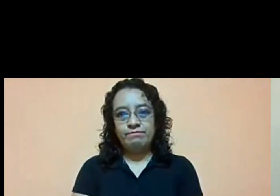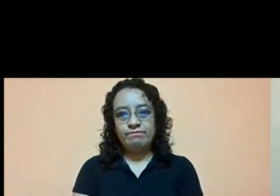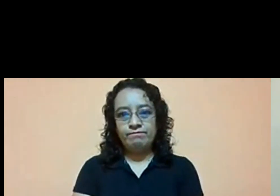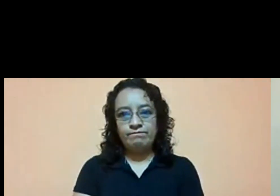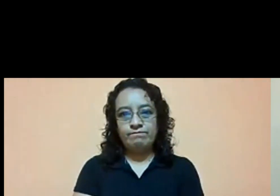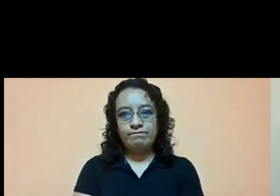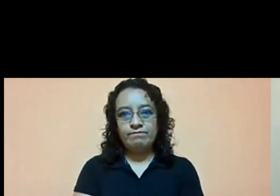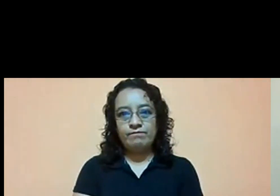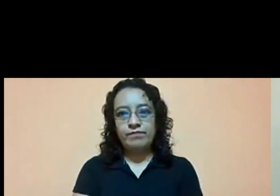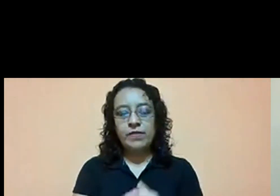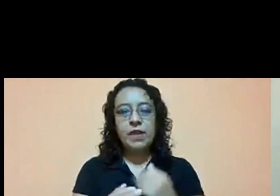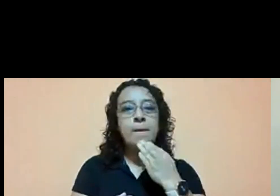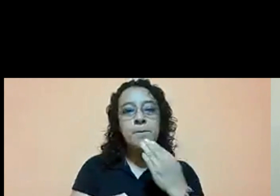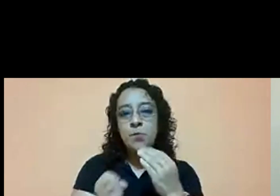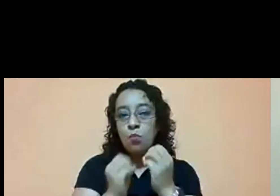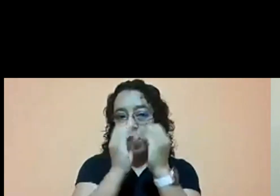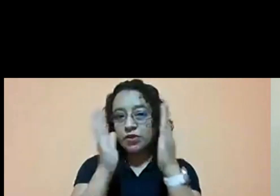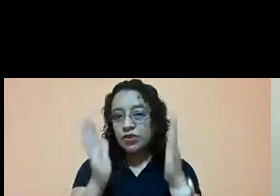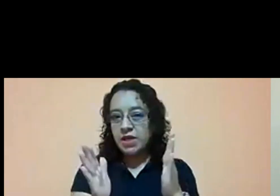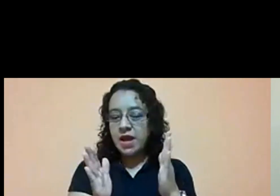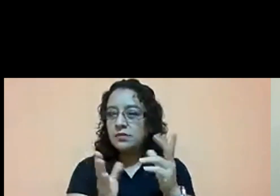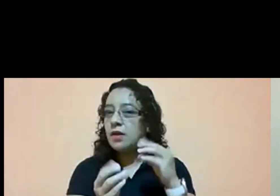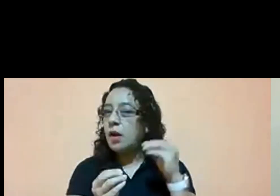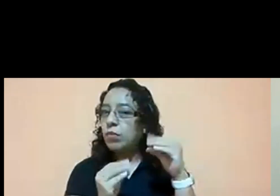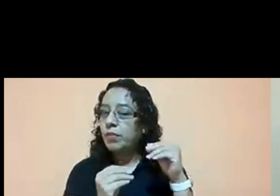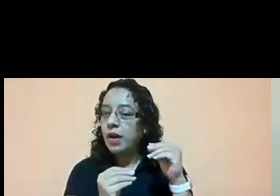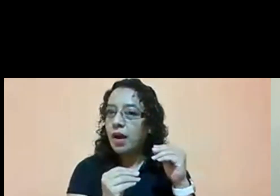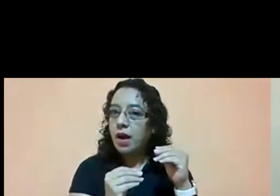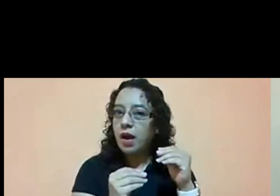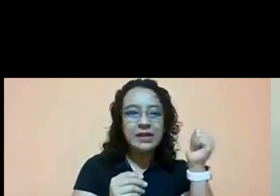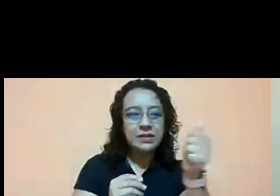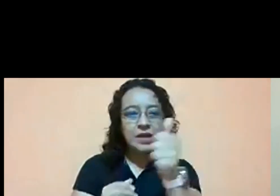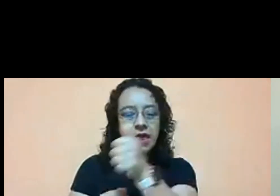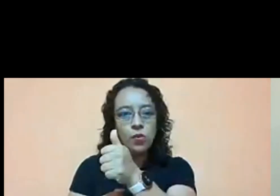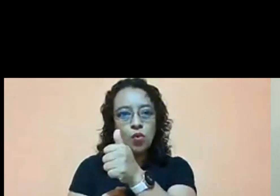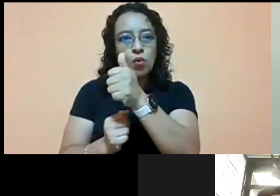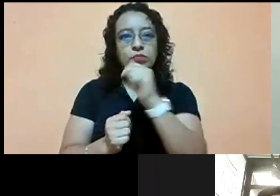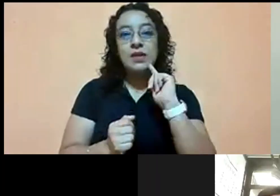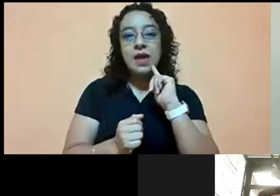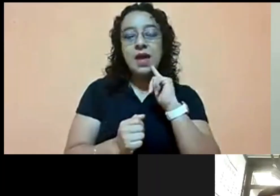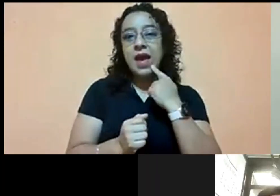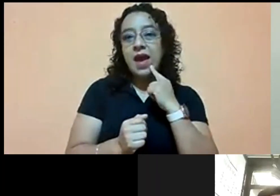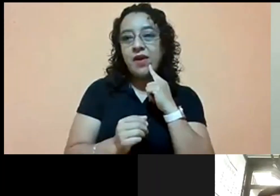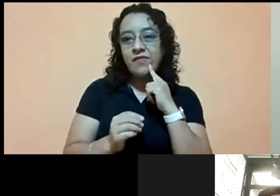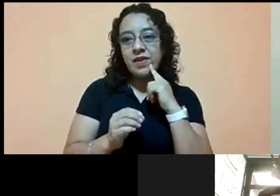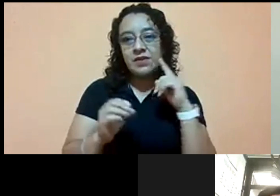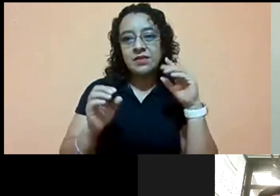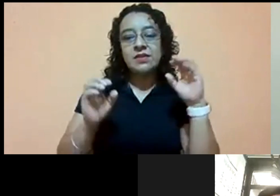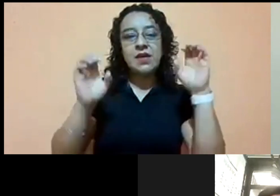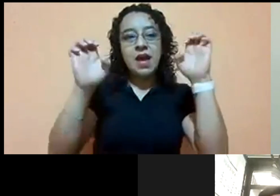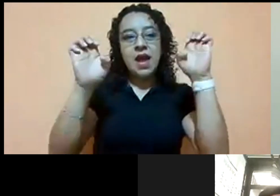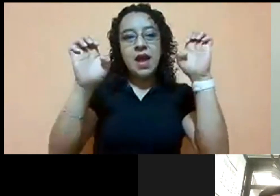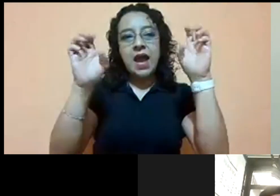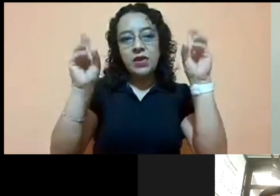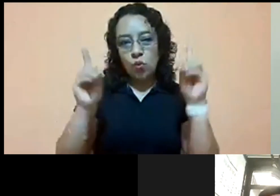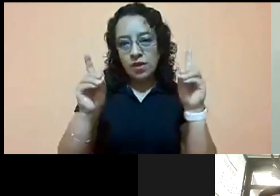Muy buen día para cada uno de ustedes, autoridades educativas del Centro de para Niños